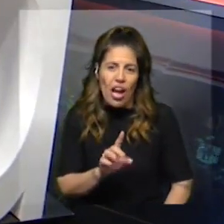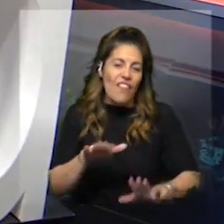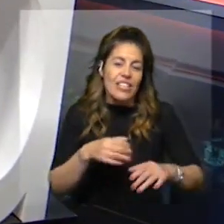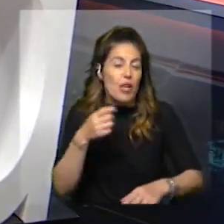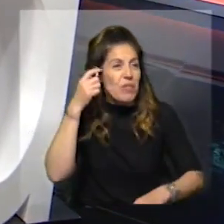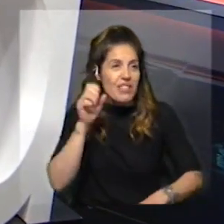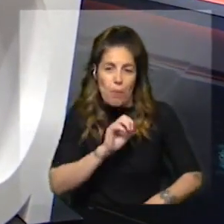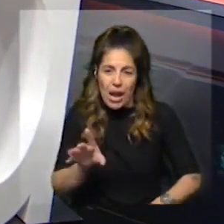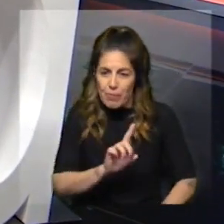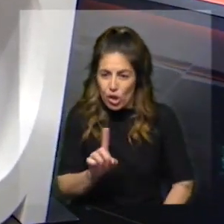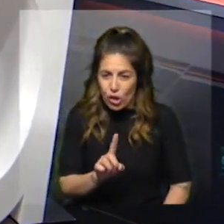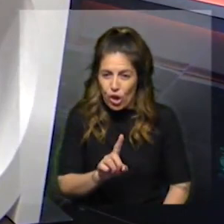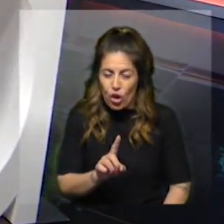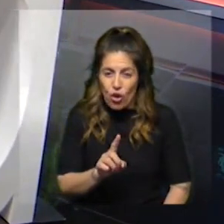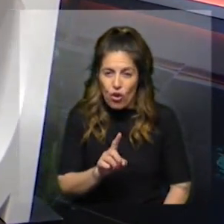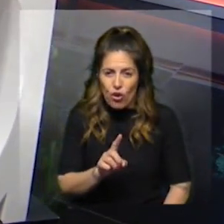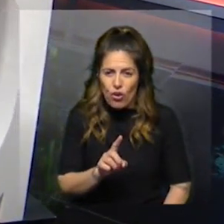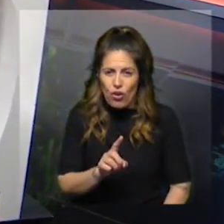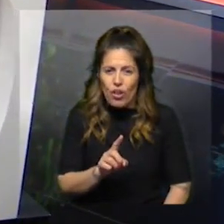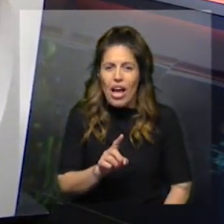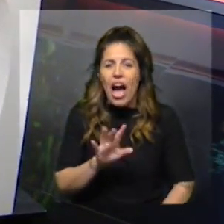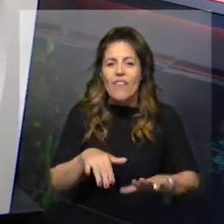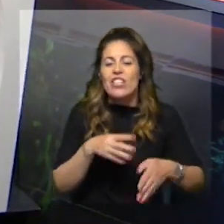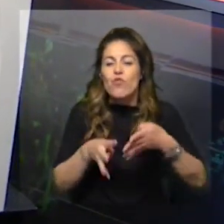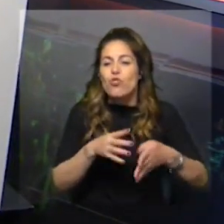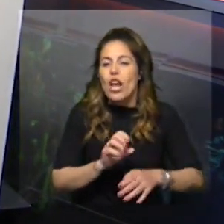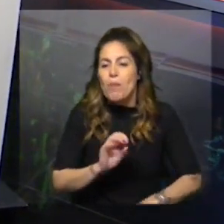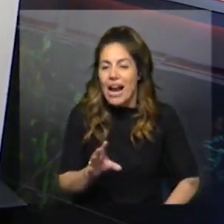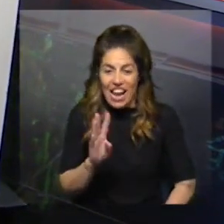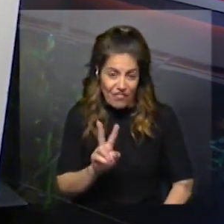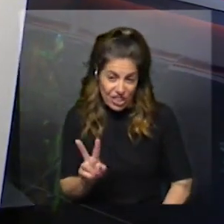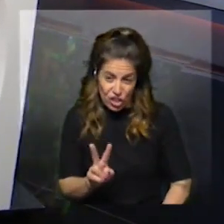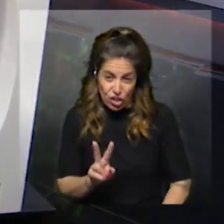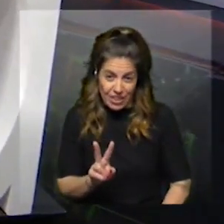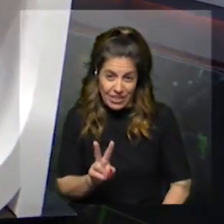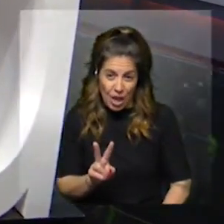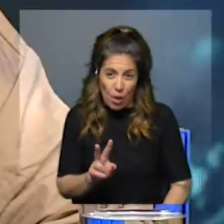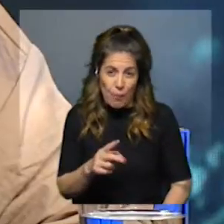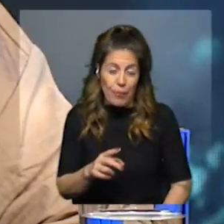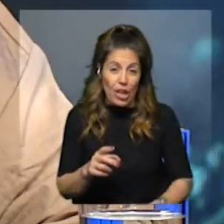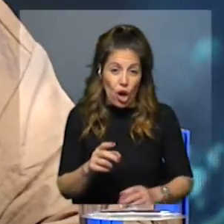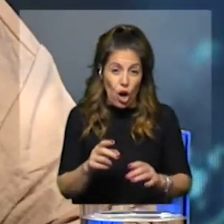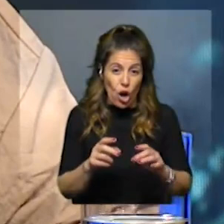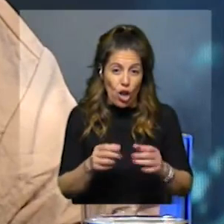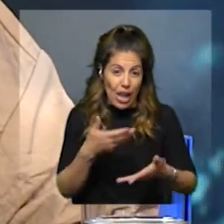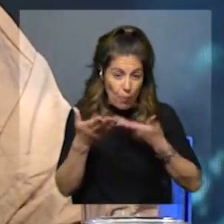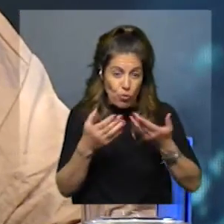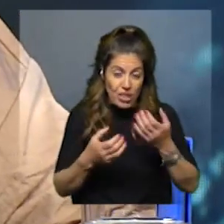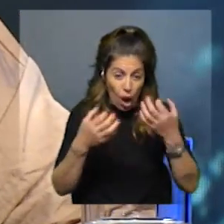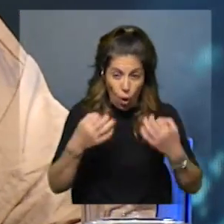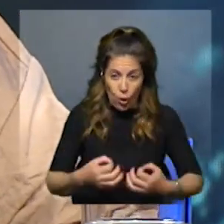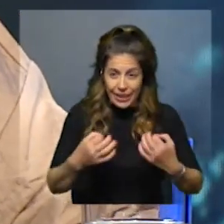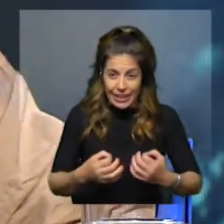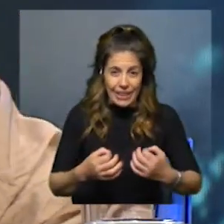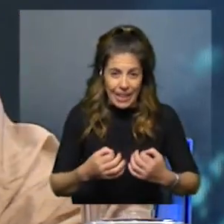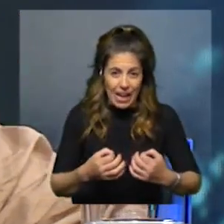veces funcionan mal las versiones que los temas originales. Por ejemplo,